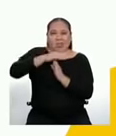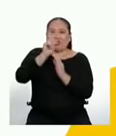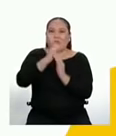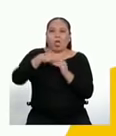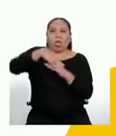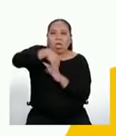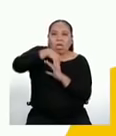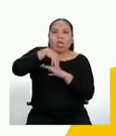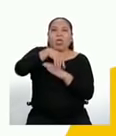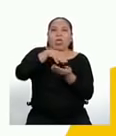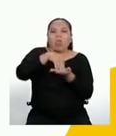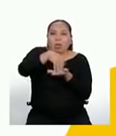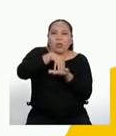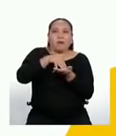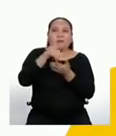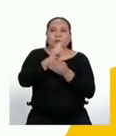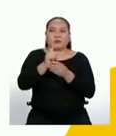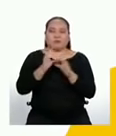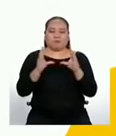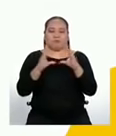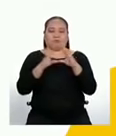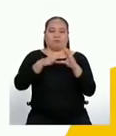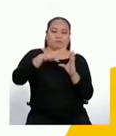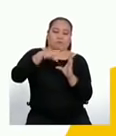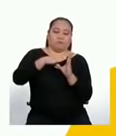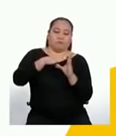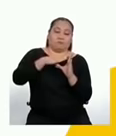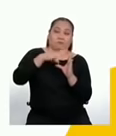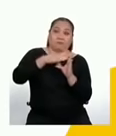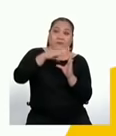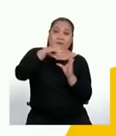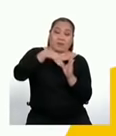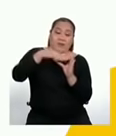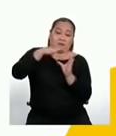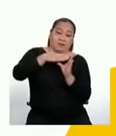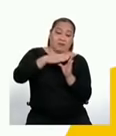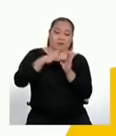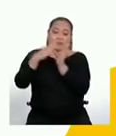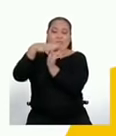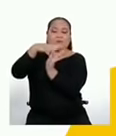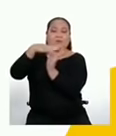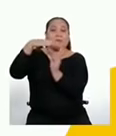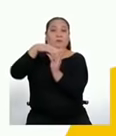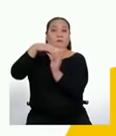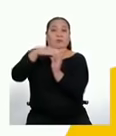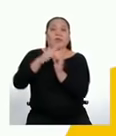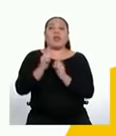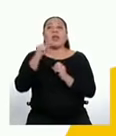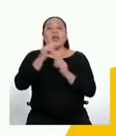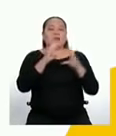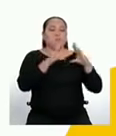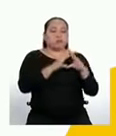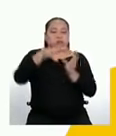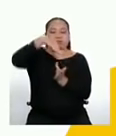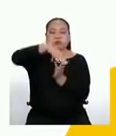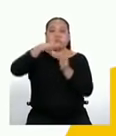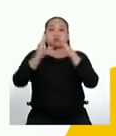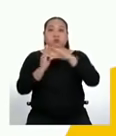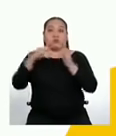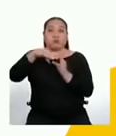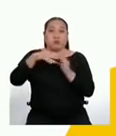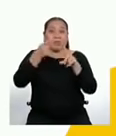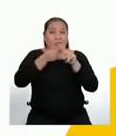barra central impide que la estructura cuadrada de la primera imagen se deforme. La triangulación permite, mediante